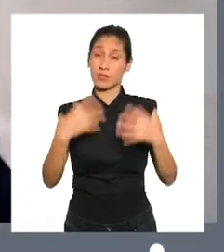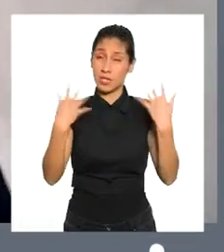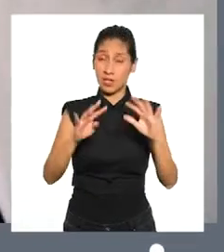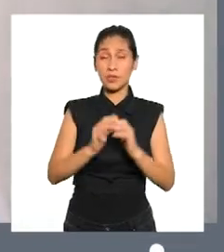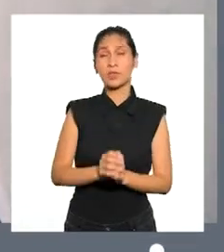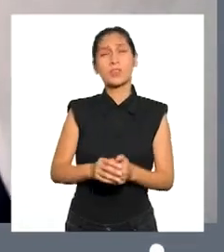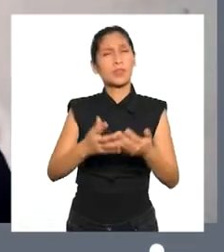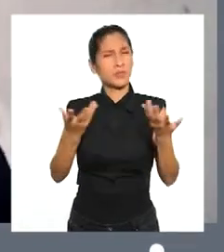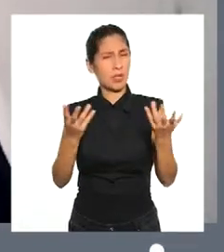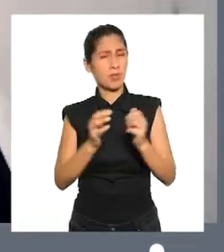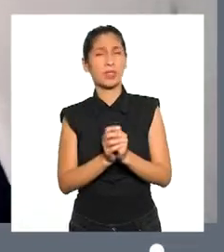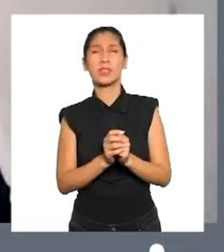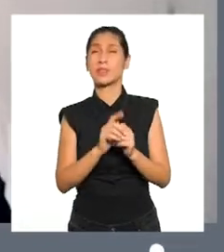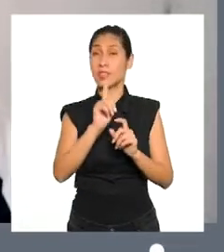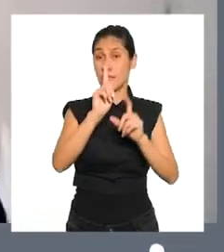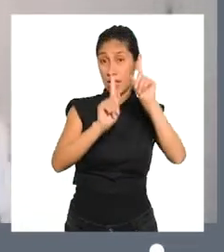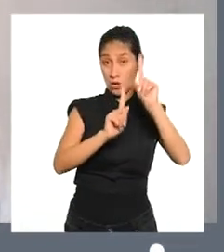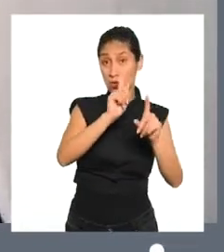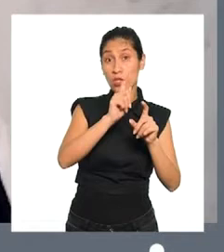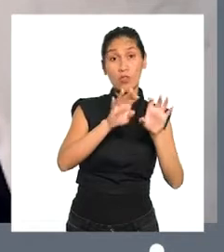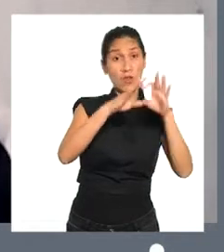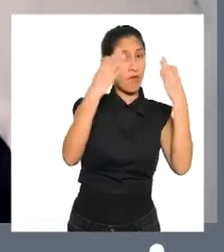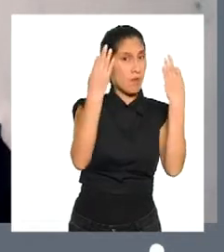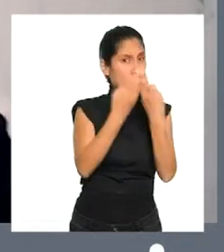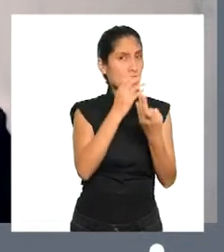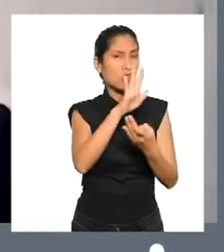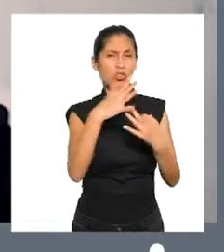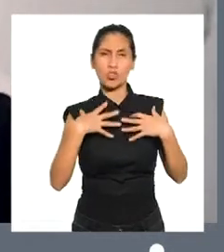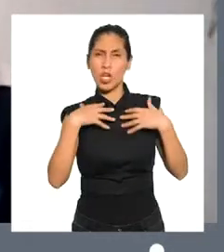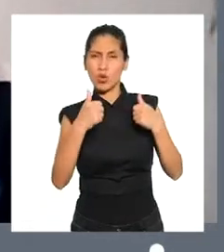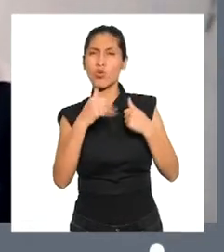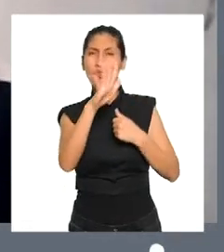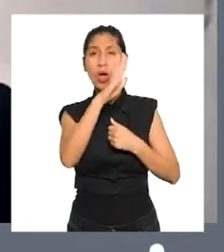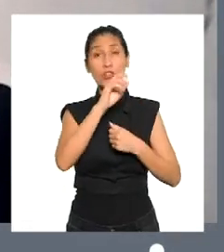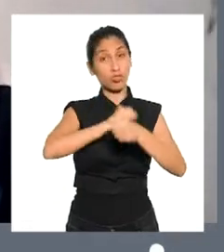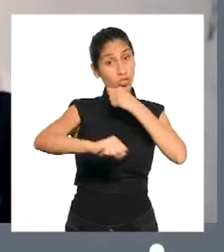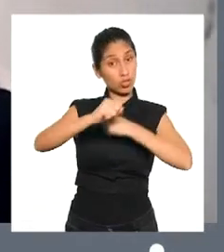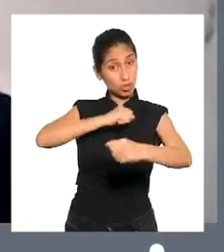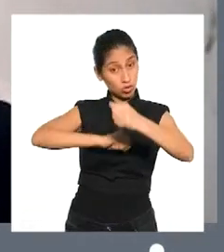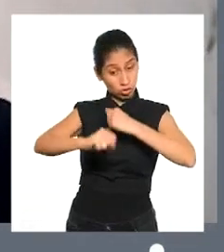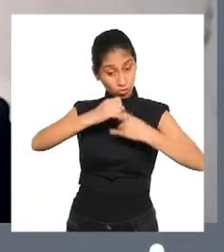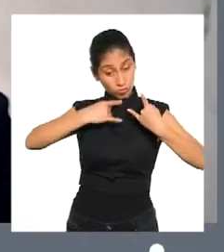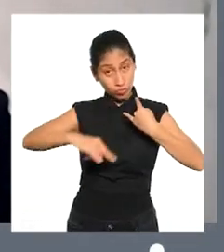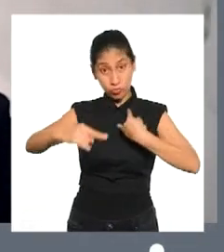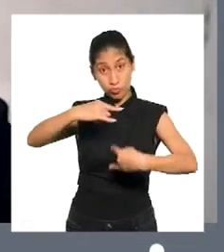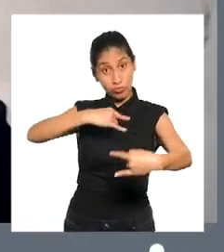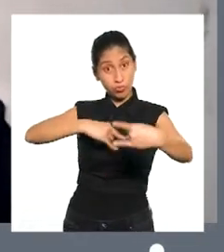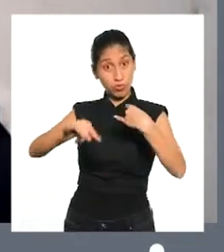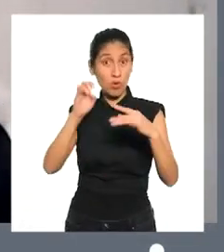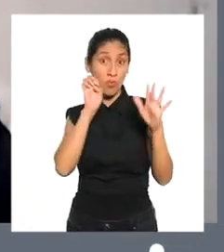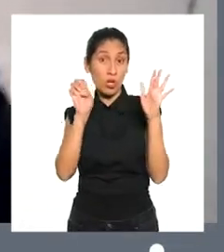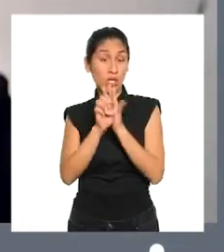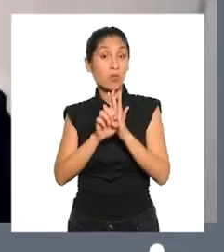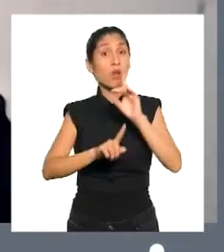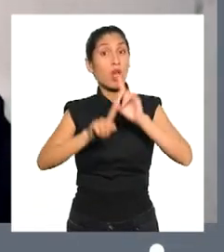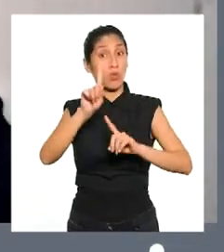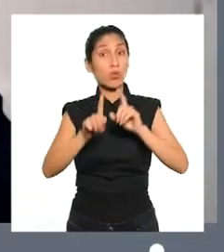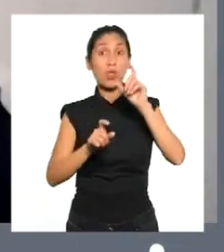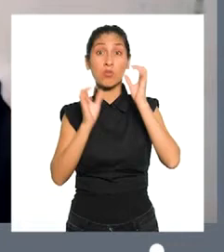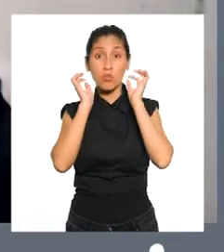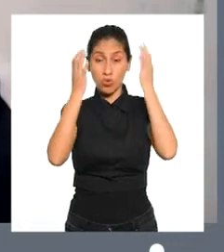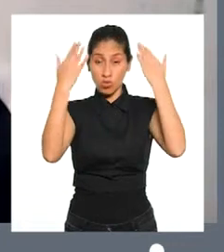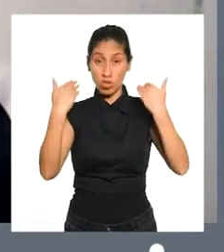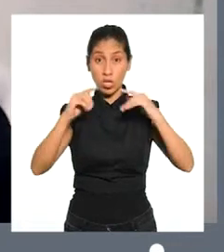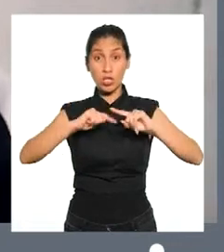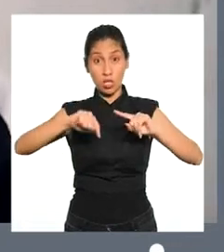pueden afectar en nuestros genes de diferentes maneras. Primeramente, el hijo puede nacer deforme, sin